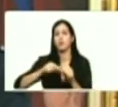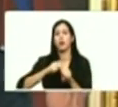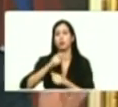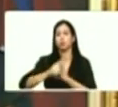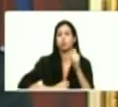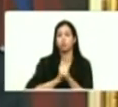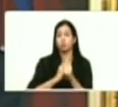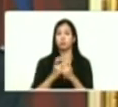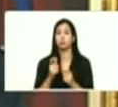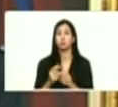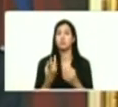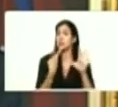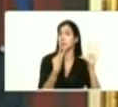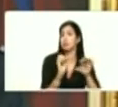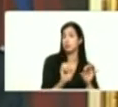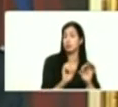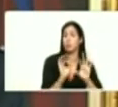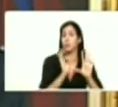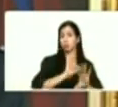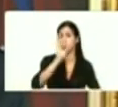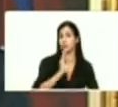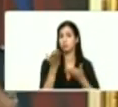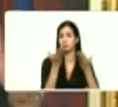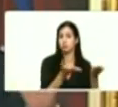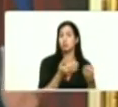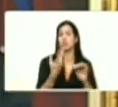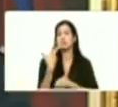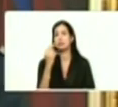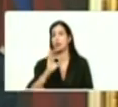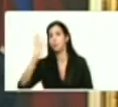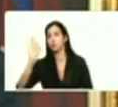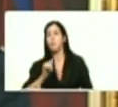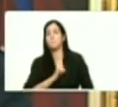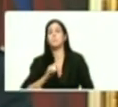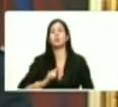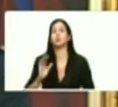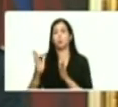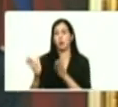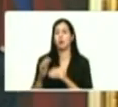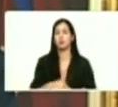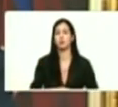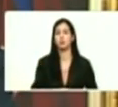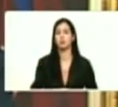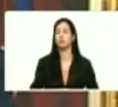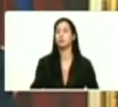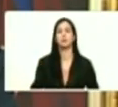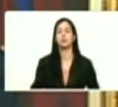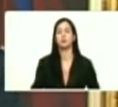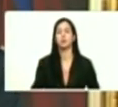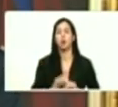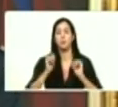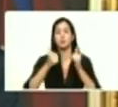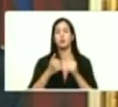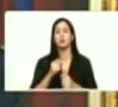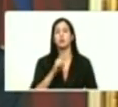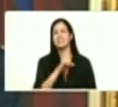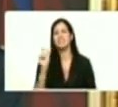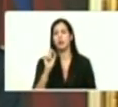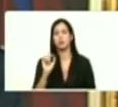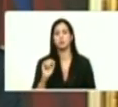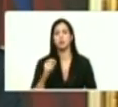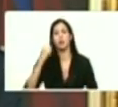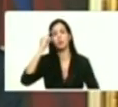70 para allá 30 para acá a veces es 60 40 ahorita porque arrancamos produciendo 100 autobuses nada más